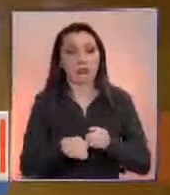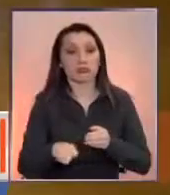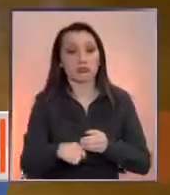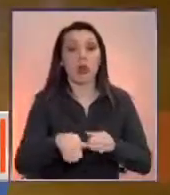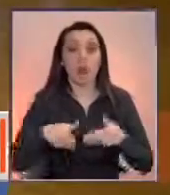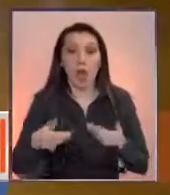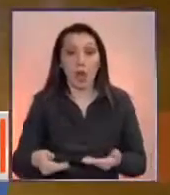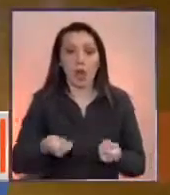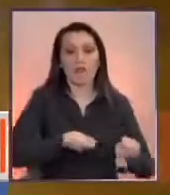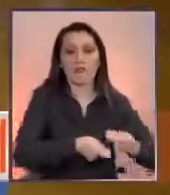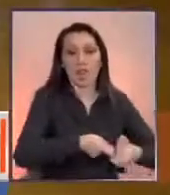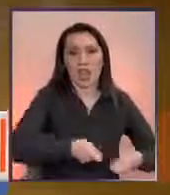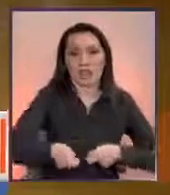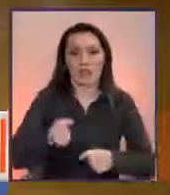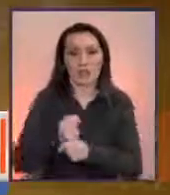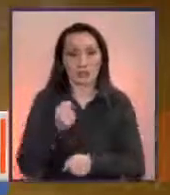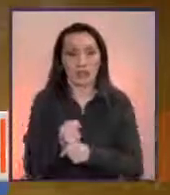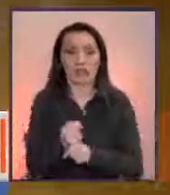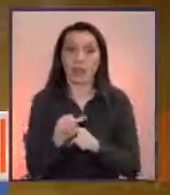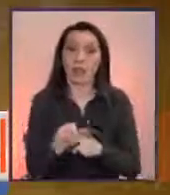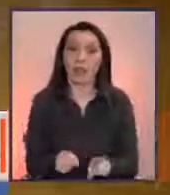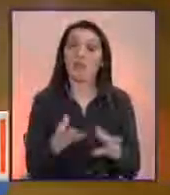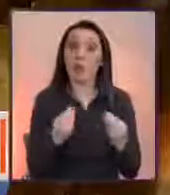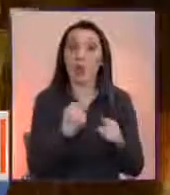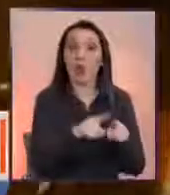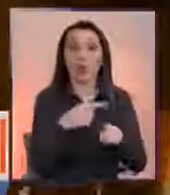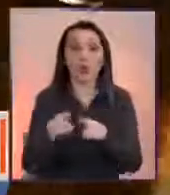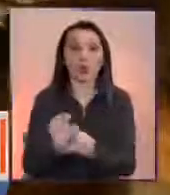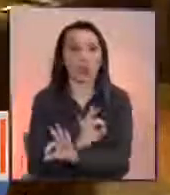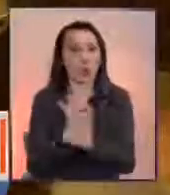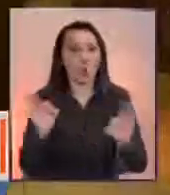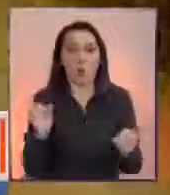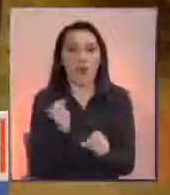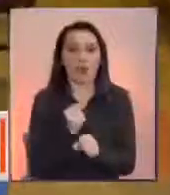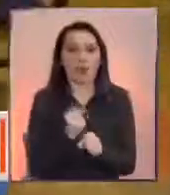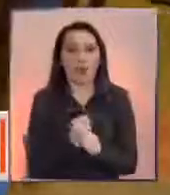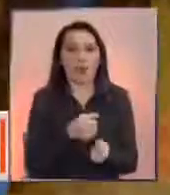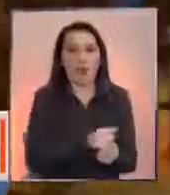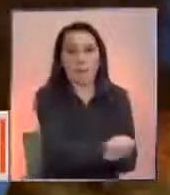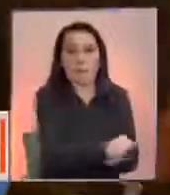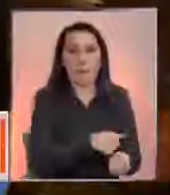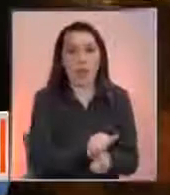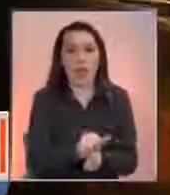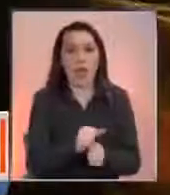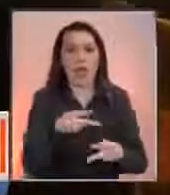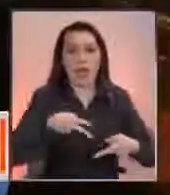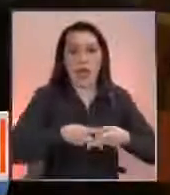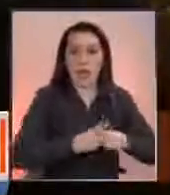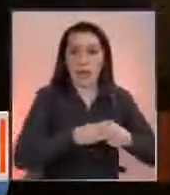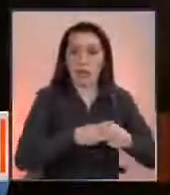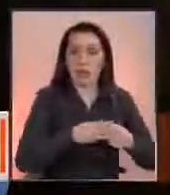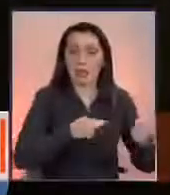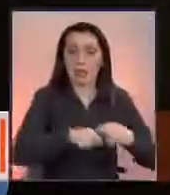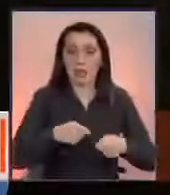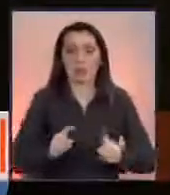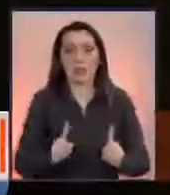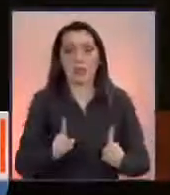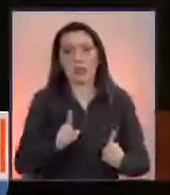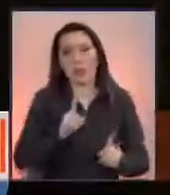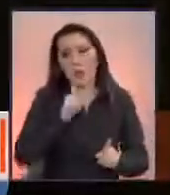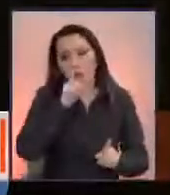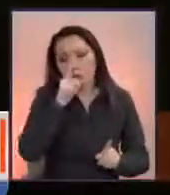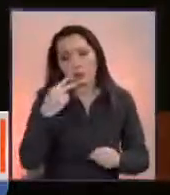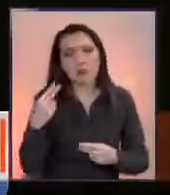es comerciante. A diferencia de muchos otros, nunca trabajó en una panadería ni en ferreterías, en los oficios más típicos de la